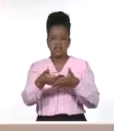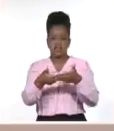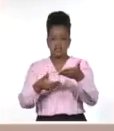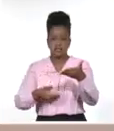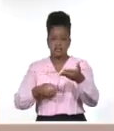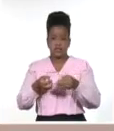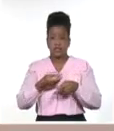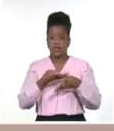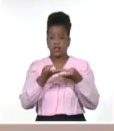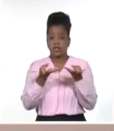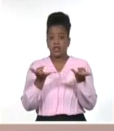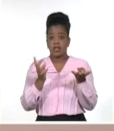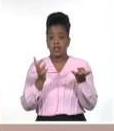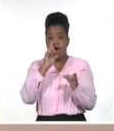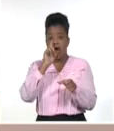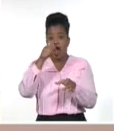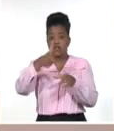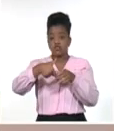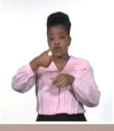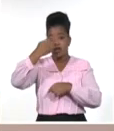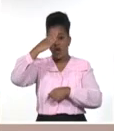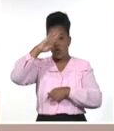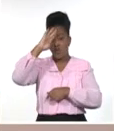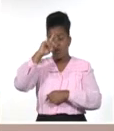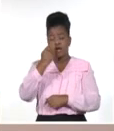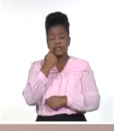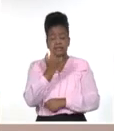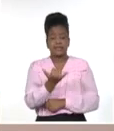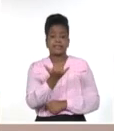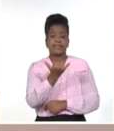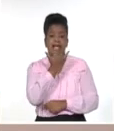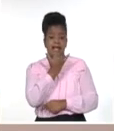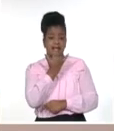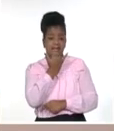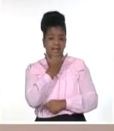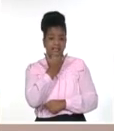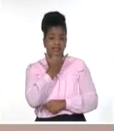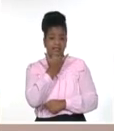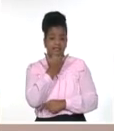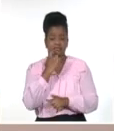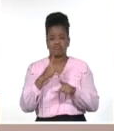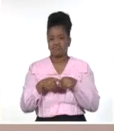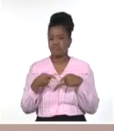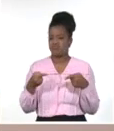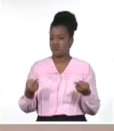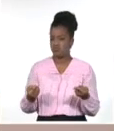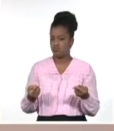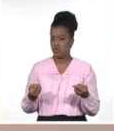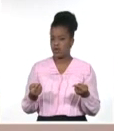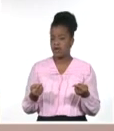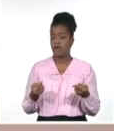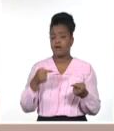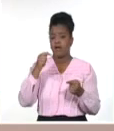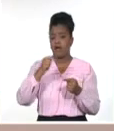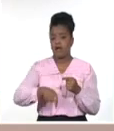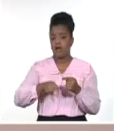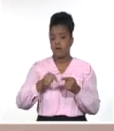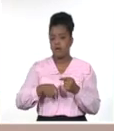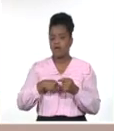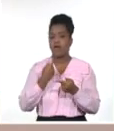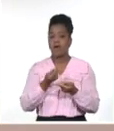y gasolina a los servicentros del país se ha visto afectada en los últimos días debido, entre otras causas, a un incremento de la